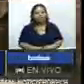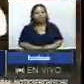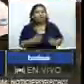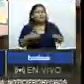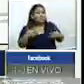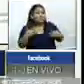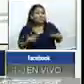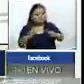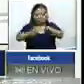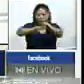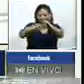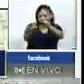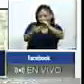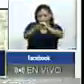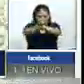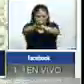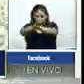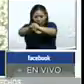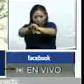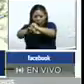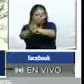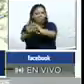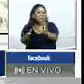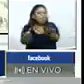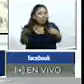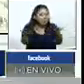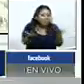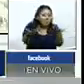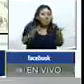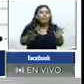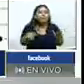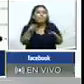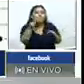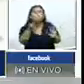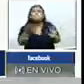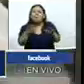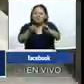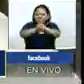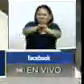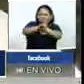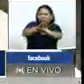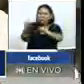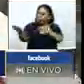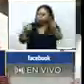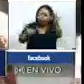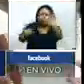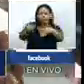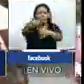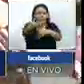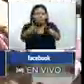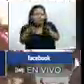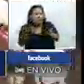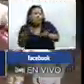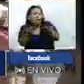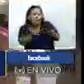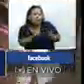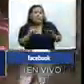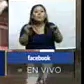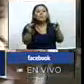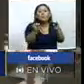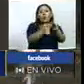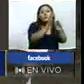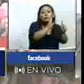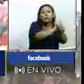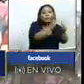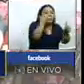Por medio de redes sociales, impulsamos una campaña para recolectar regalos, tratando de cumplir el